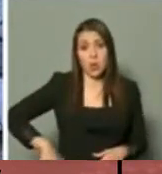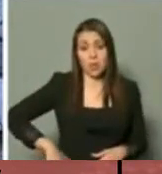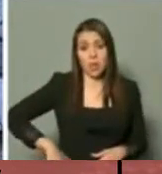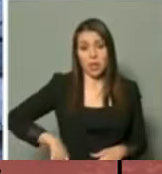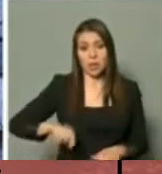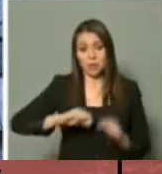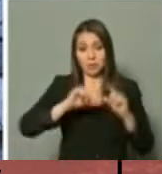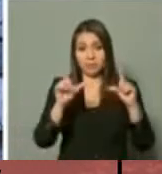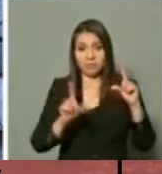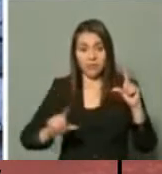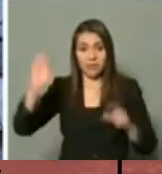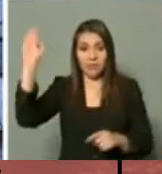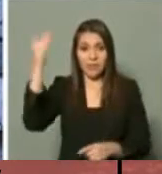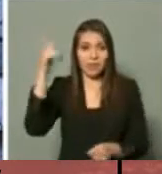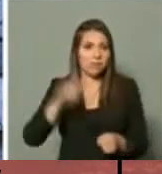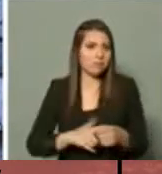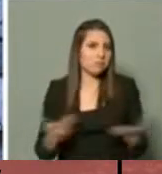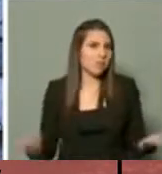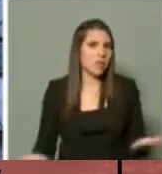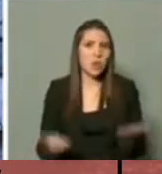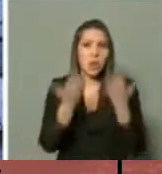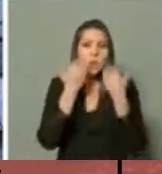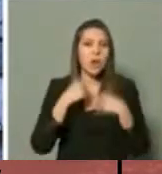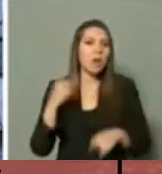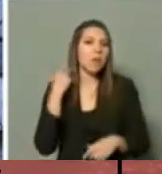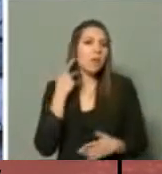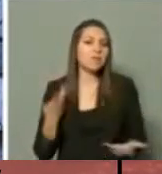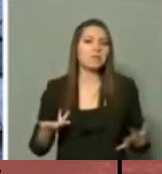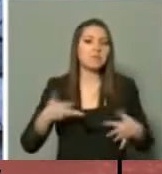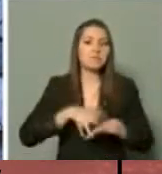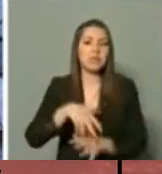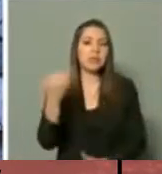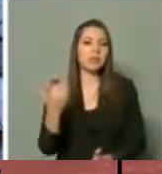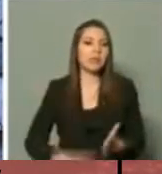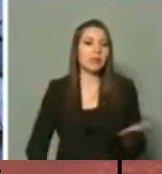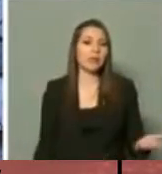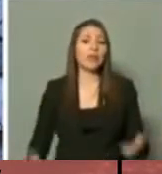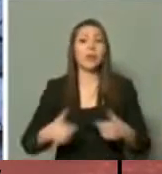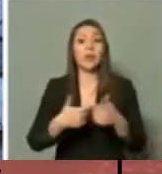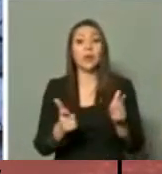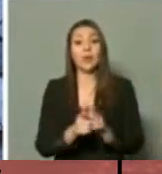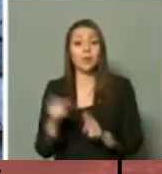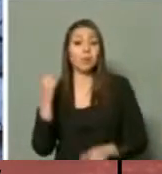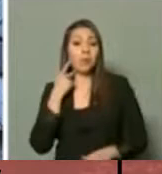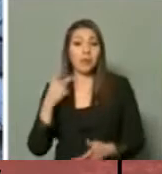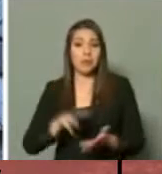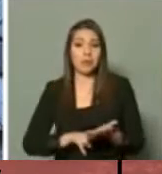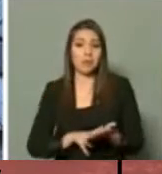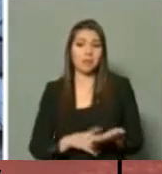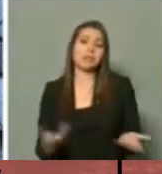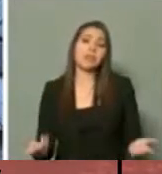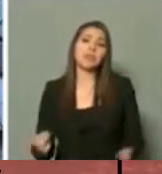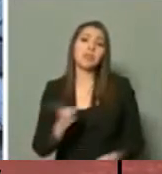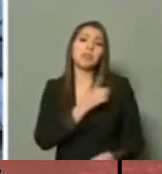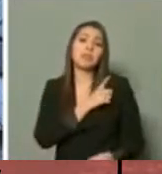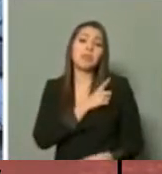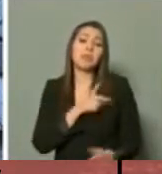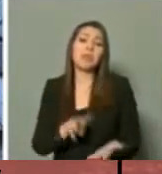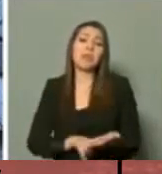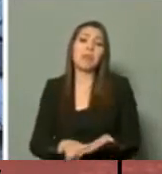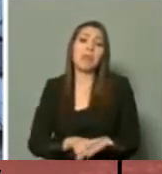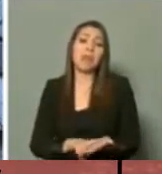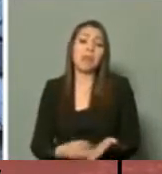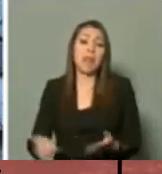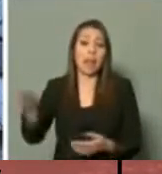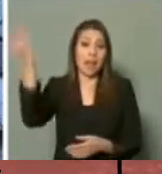una política pública integral. Al Partido Verde, pues quiero recordarle que ya solo es verde, que hace tiempo lo